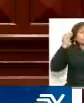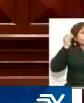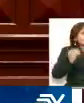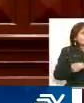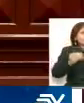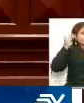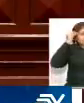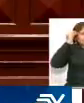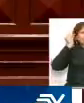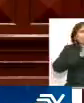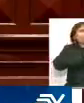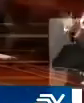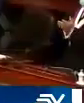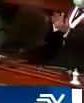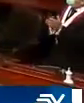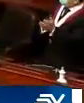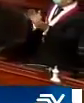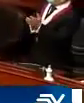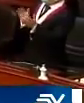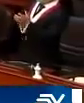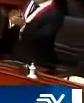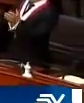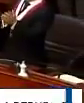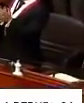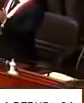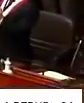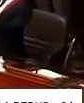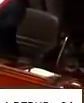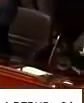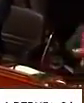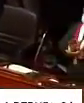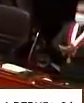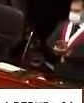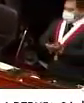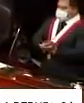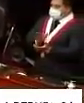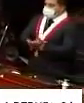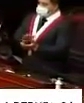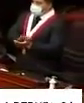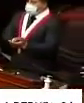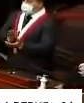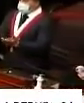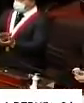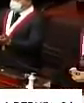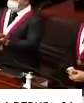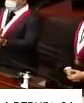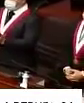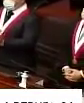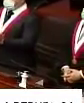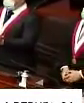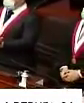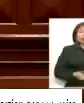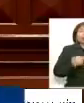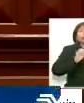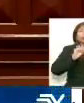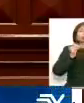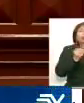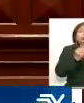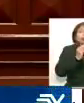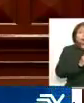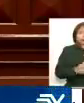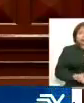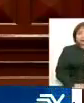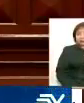moral y con valor democrático. Sobre su gestión, ha dicho, estará encaminada a unir al Perú. Tiene poco tiempo, pues su